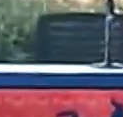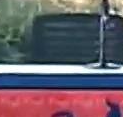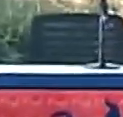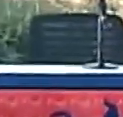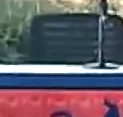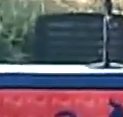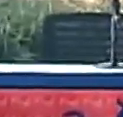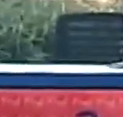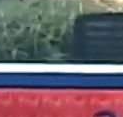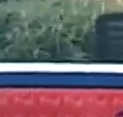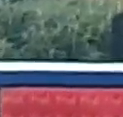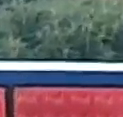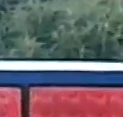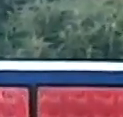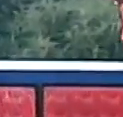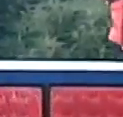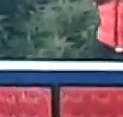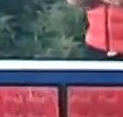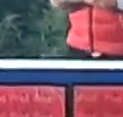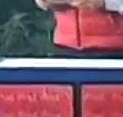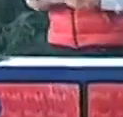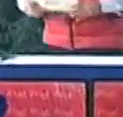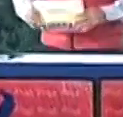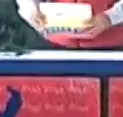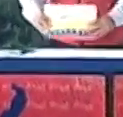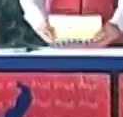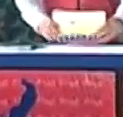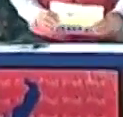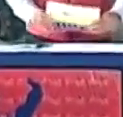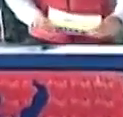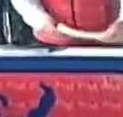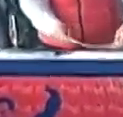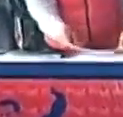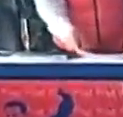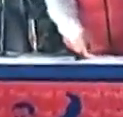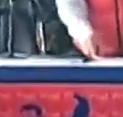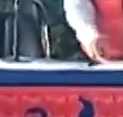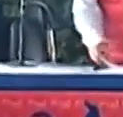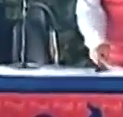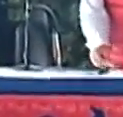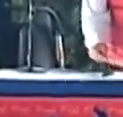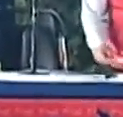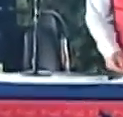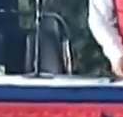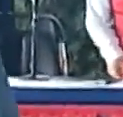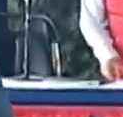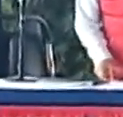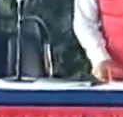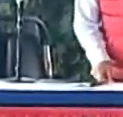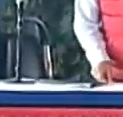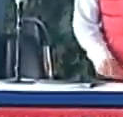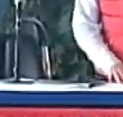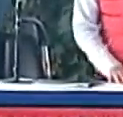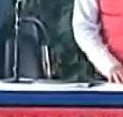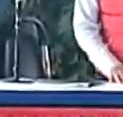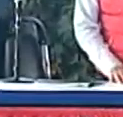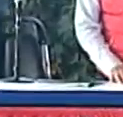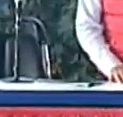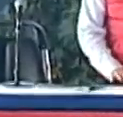recibo. Vamos a construir un mundo mejor, trabajemos unidos. Pa'lante, pa'